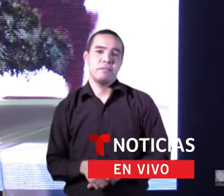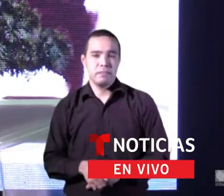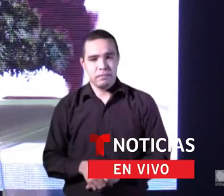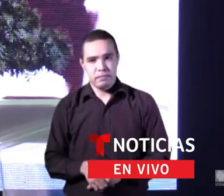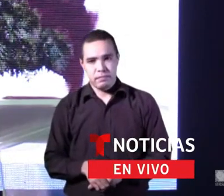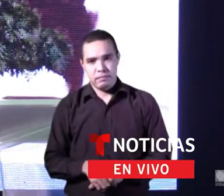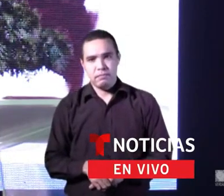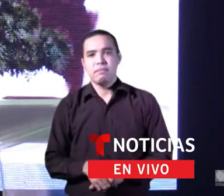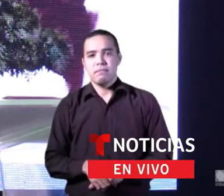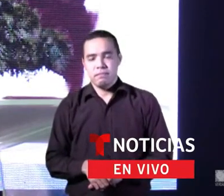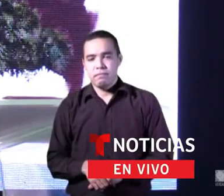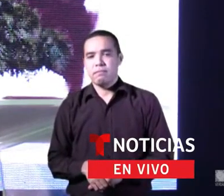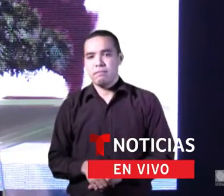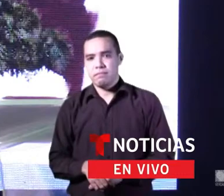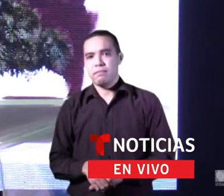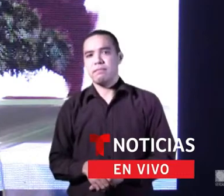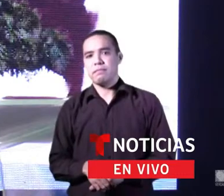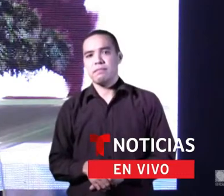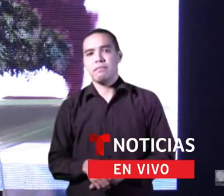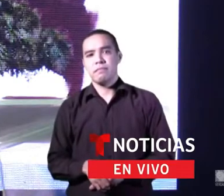es un deber